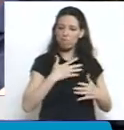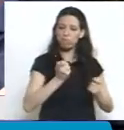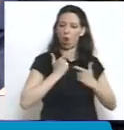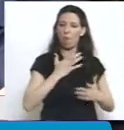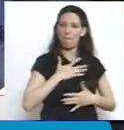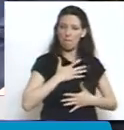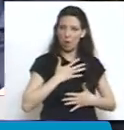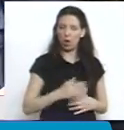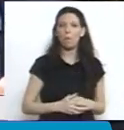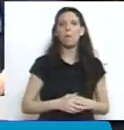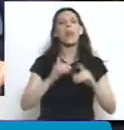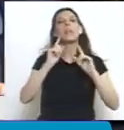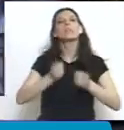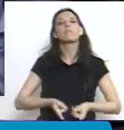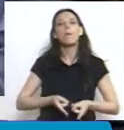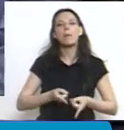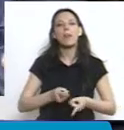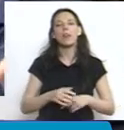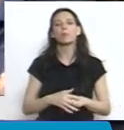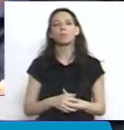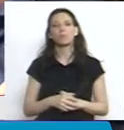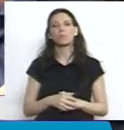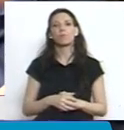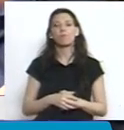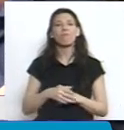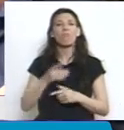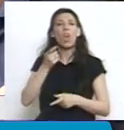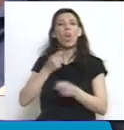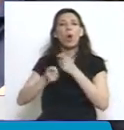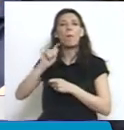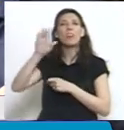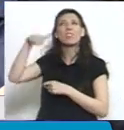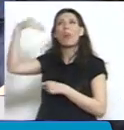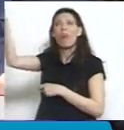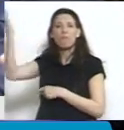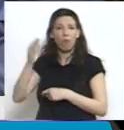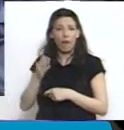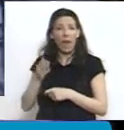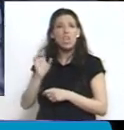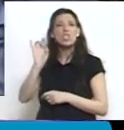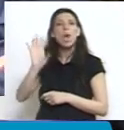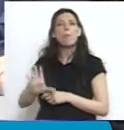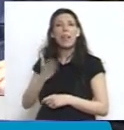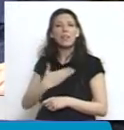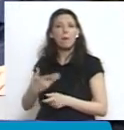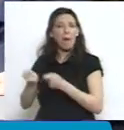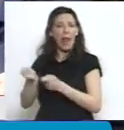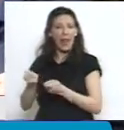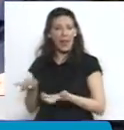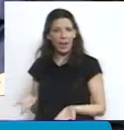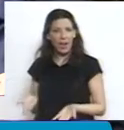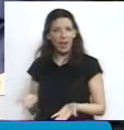También planteamos el monopolio estatal del comercio exterior para que esos grandes